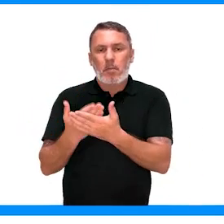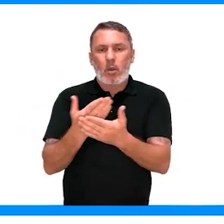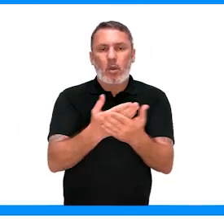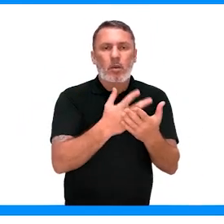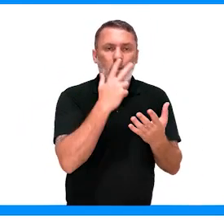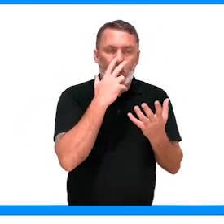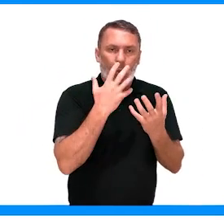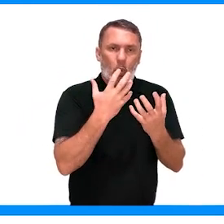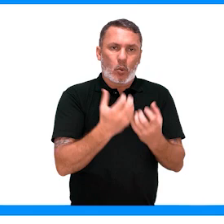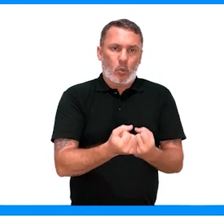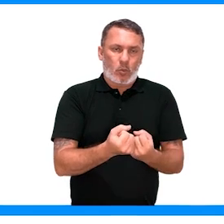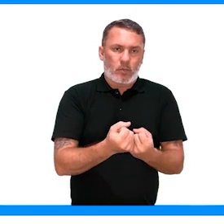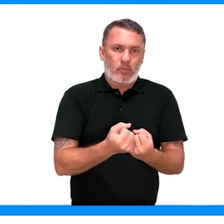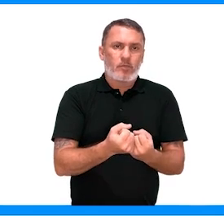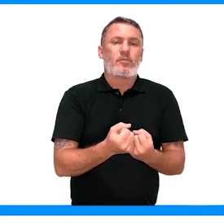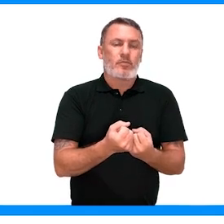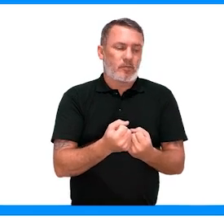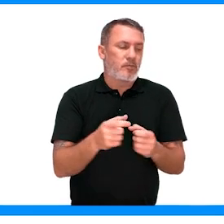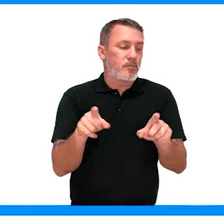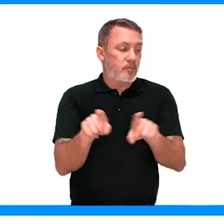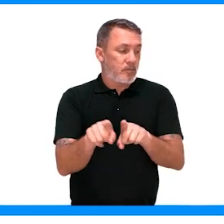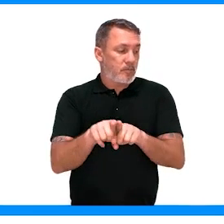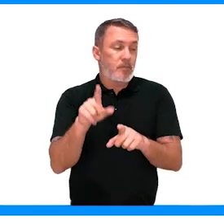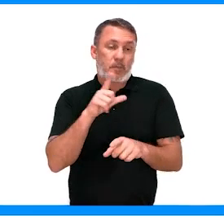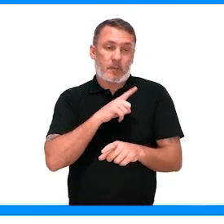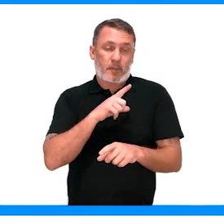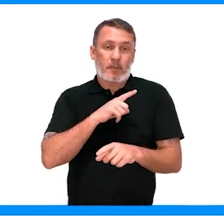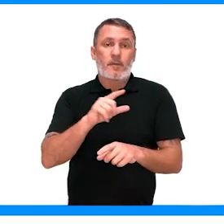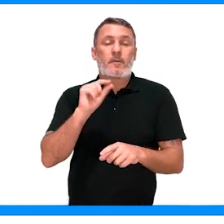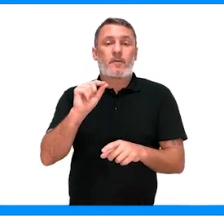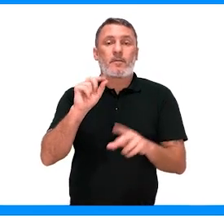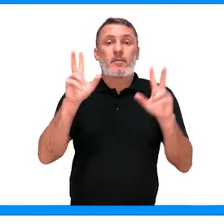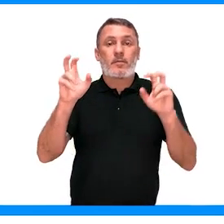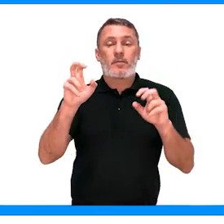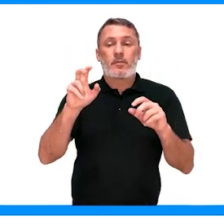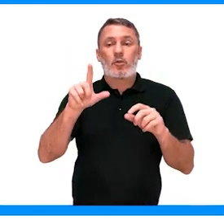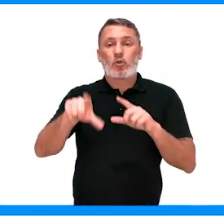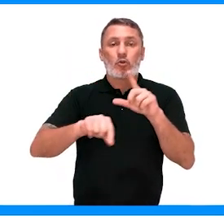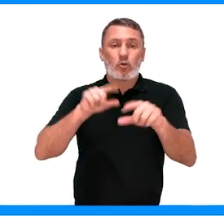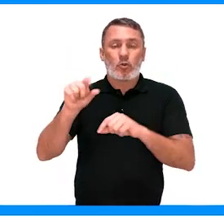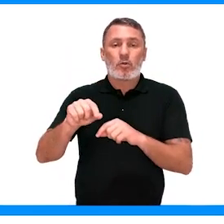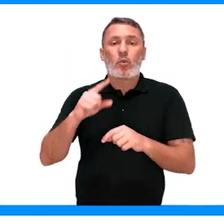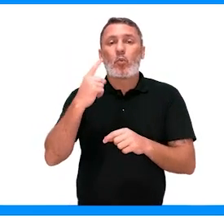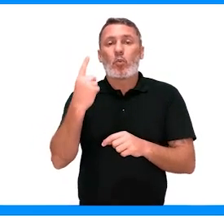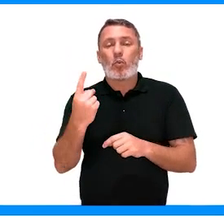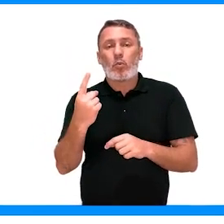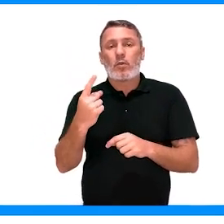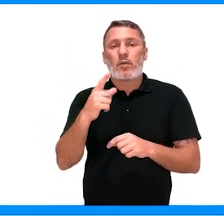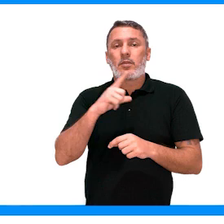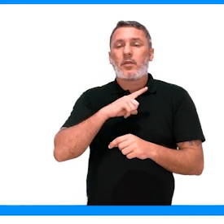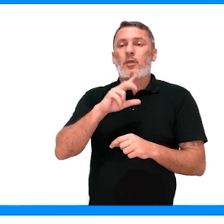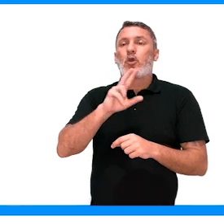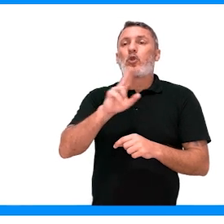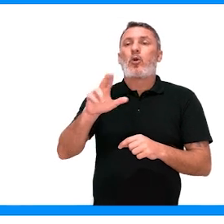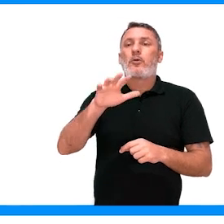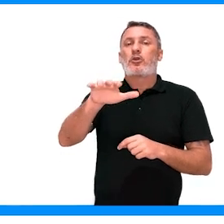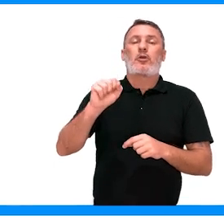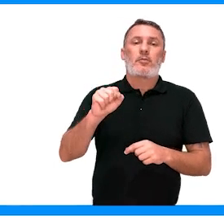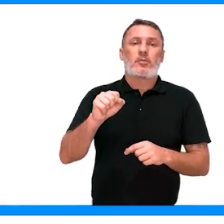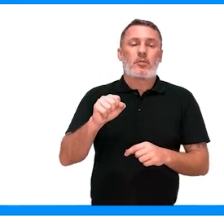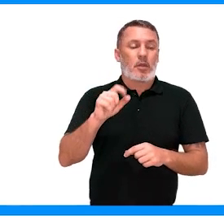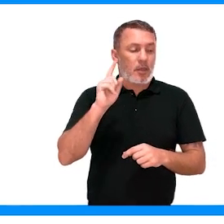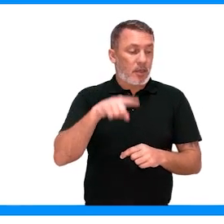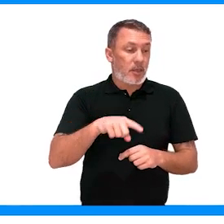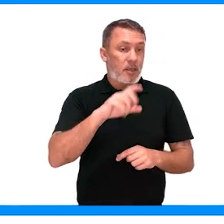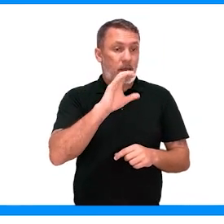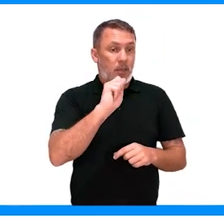un pan llamado humita. Al maíz tostado se le denominaban como aún se le llama